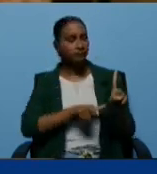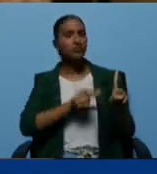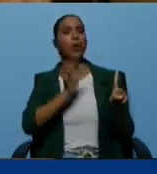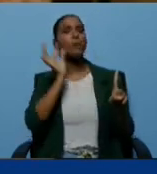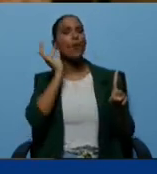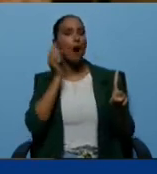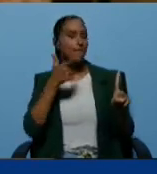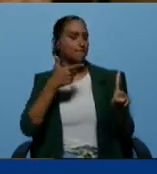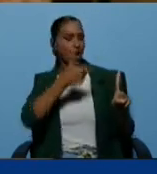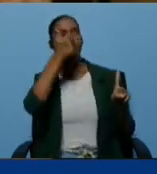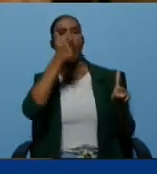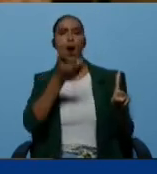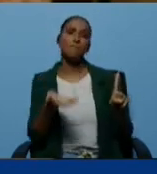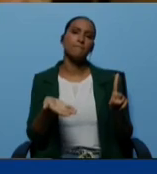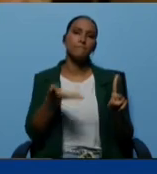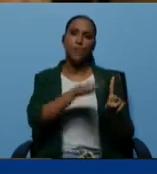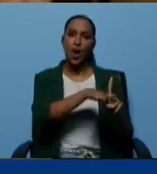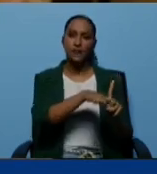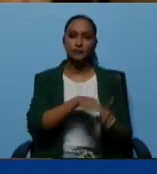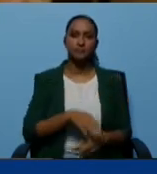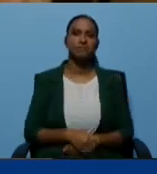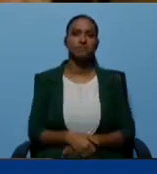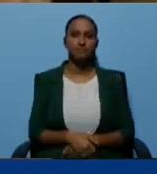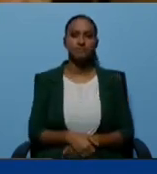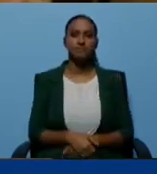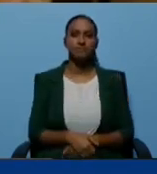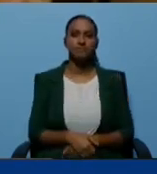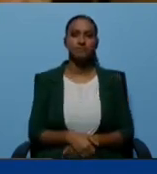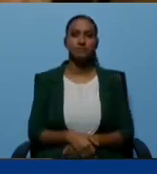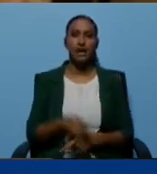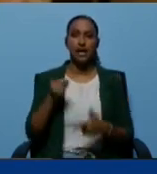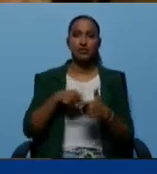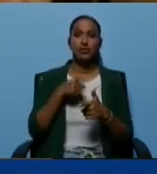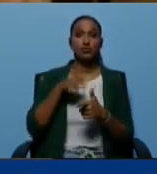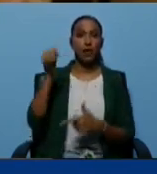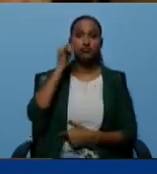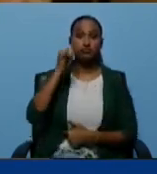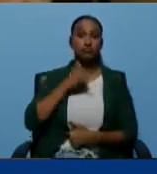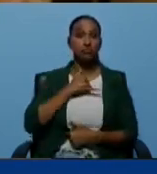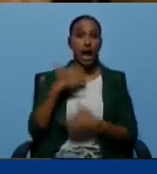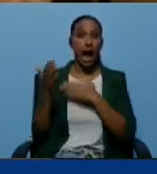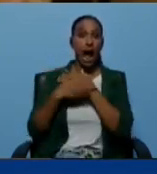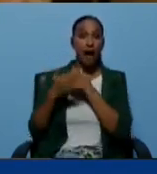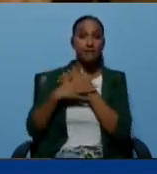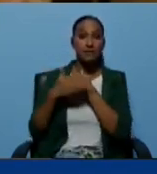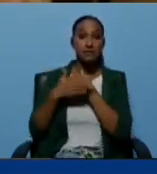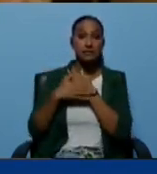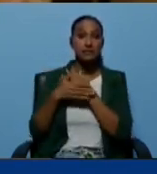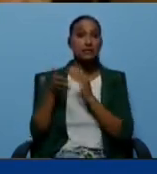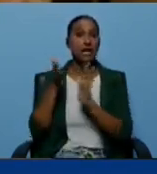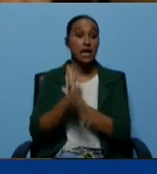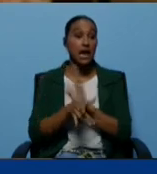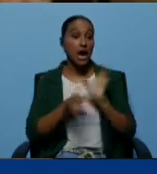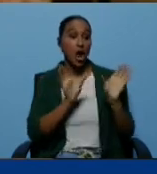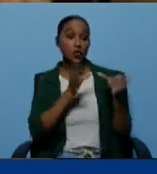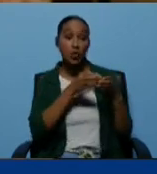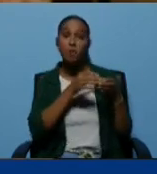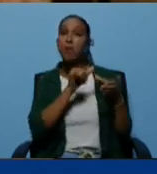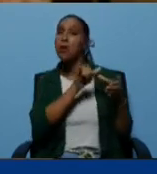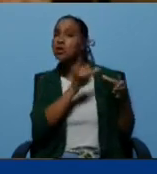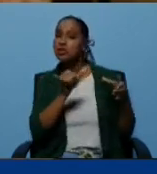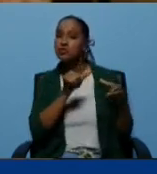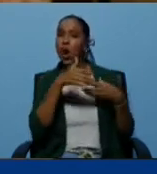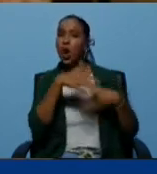expresó que Yosley de Lourdes Ramírez lo llamó para avisarle cuando la Yoxisa iba saliendo de la concentración.